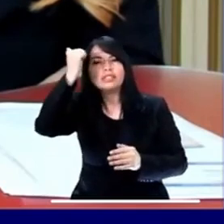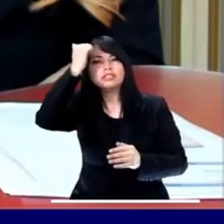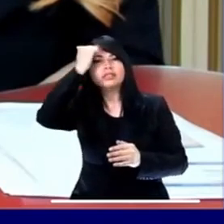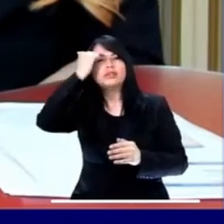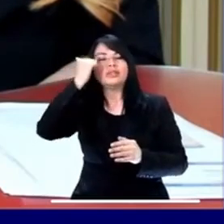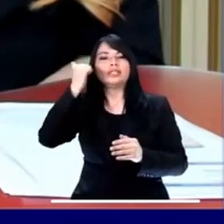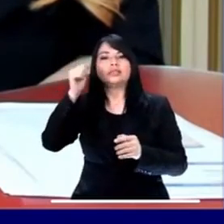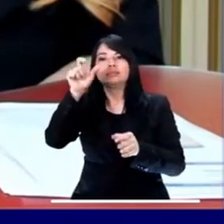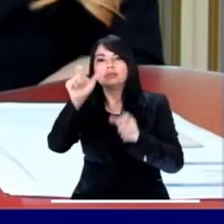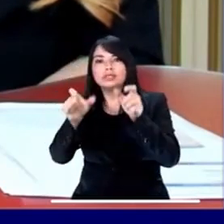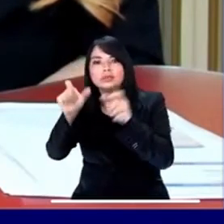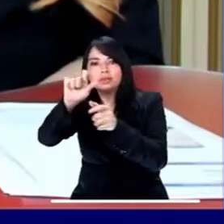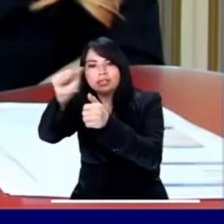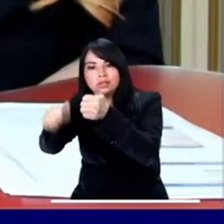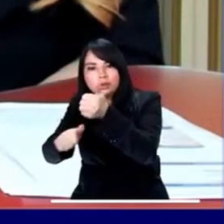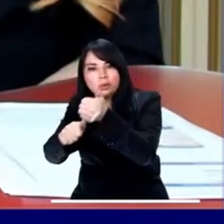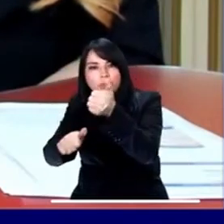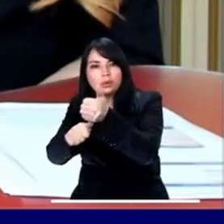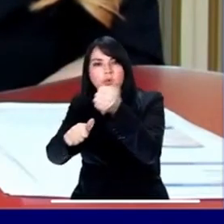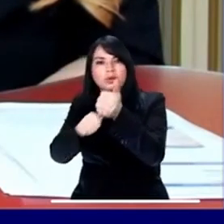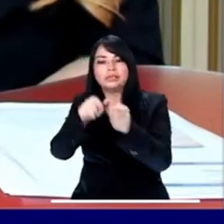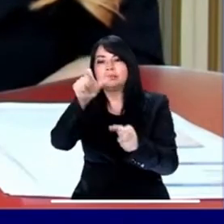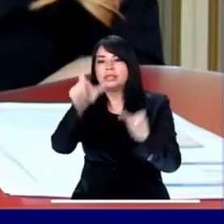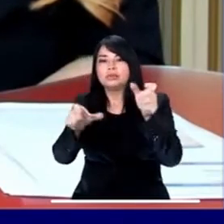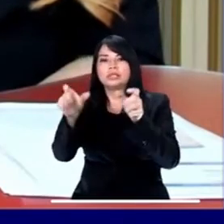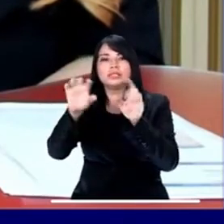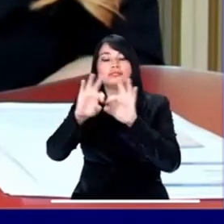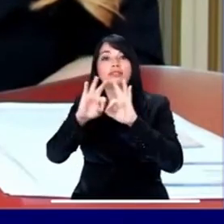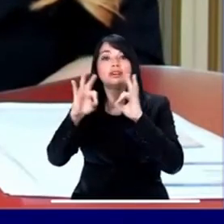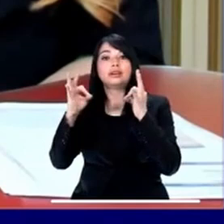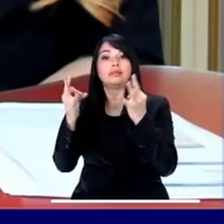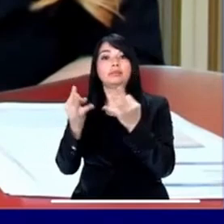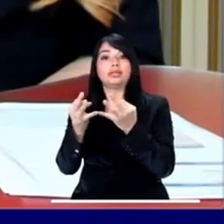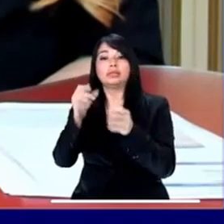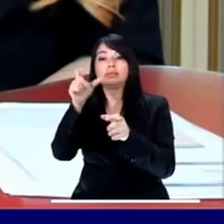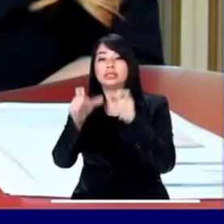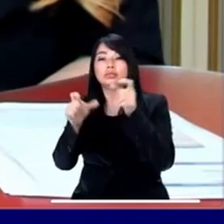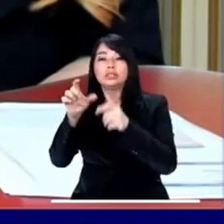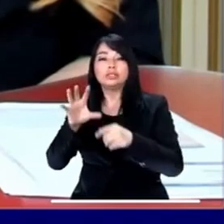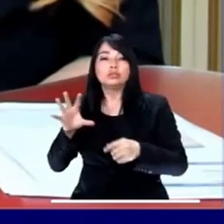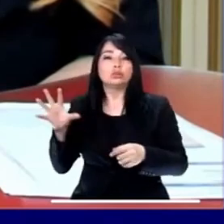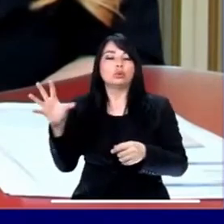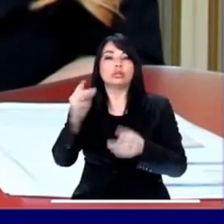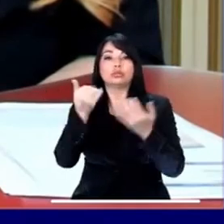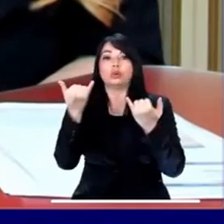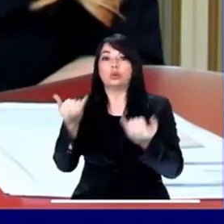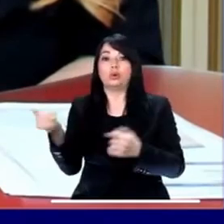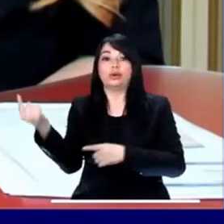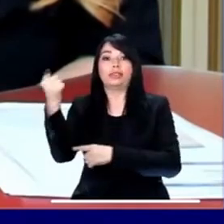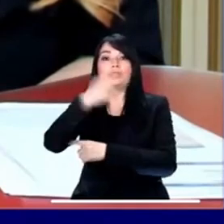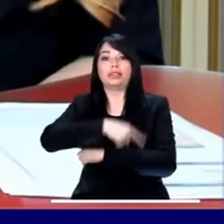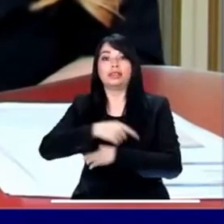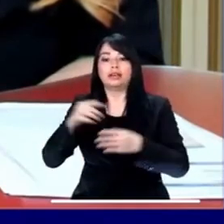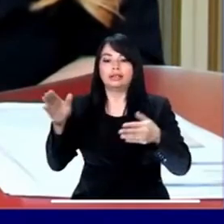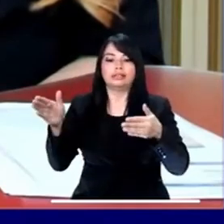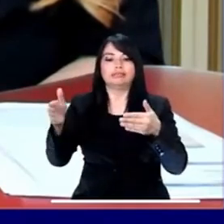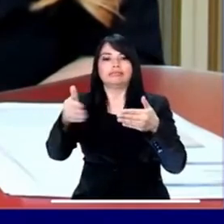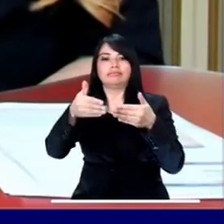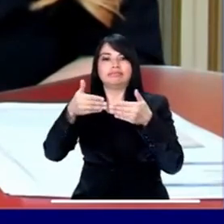e invitados en general que se conectan hoy en este maravilloso evento de clausura de nuestro